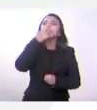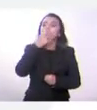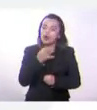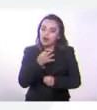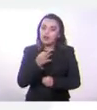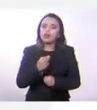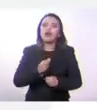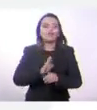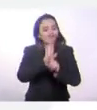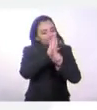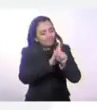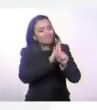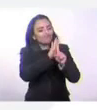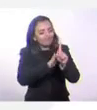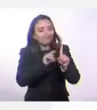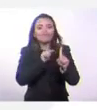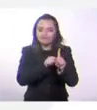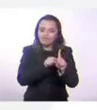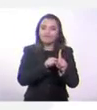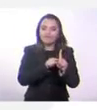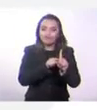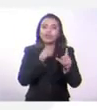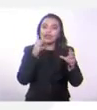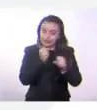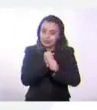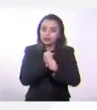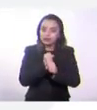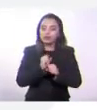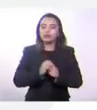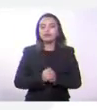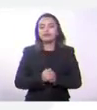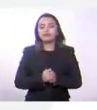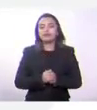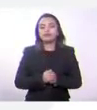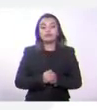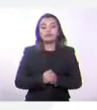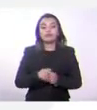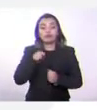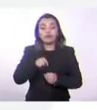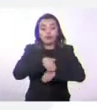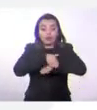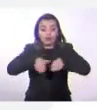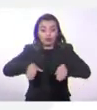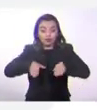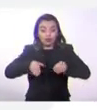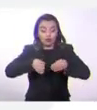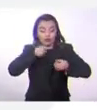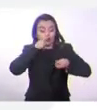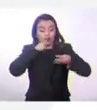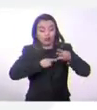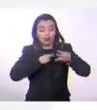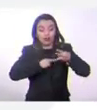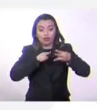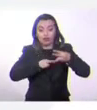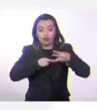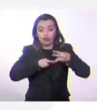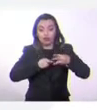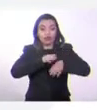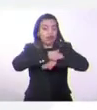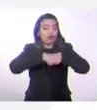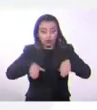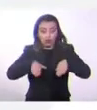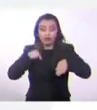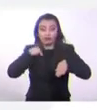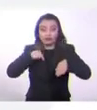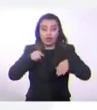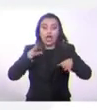un resumen de todo lo que el autor o la autora ha escrito, pero en esto reforzará la tesis y la